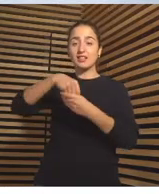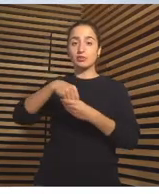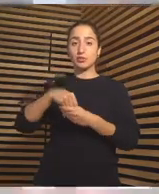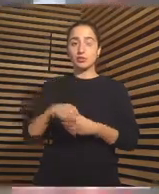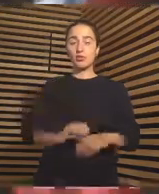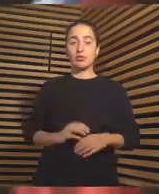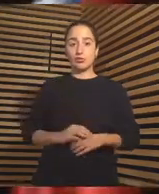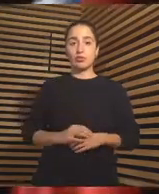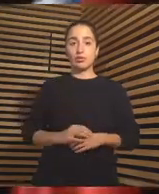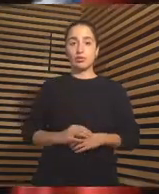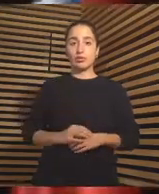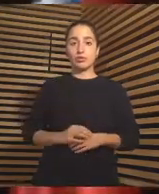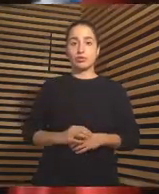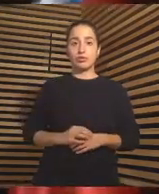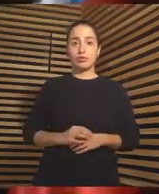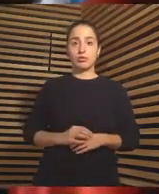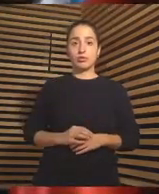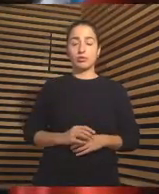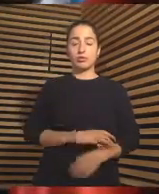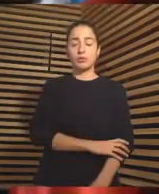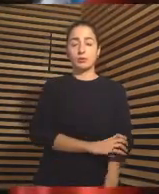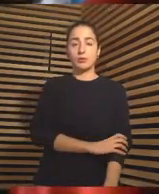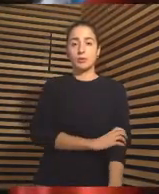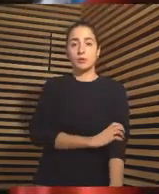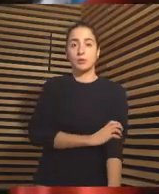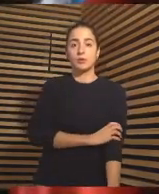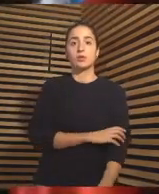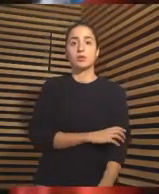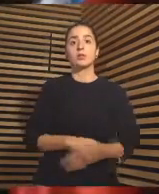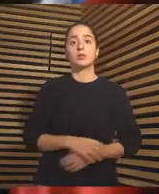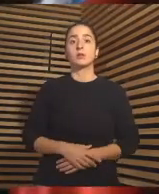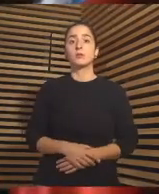Y llega y dice: